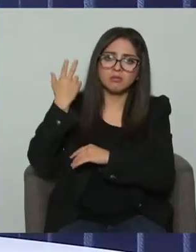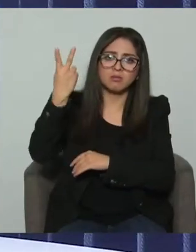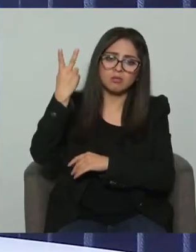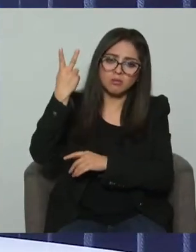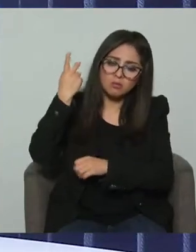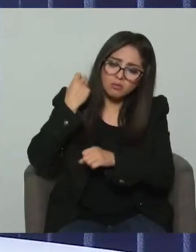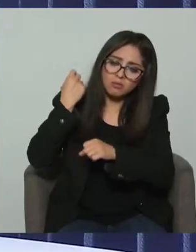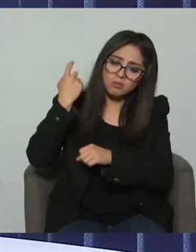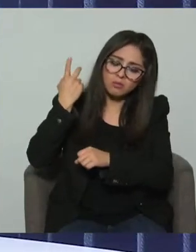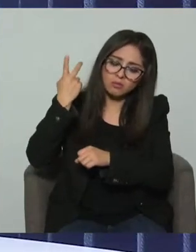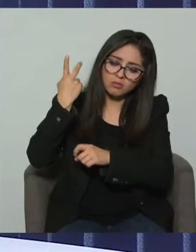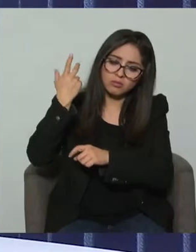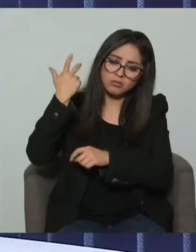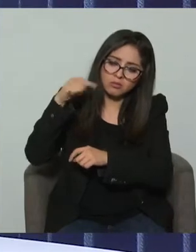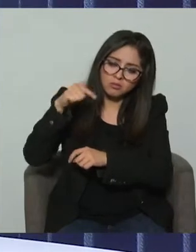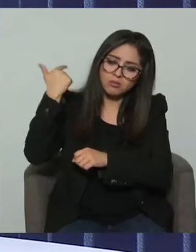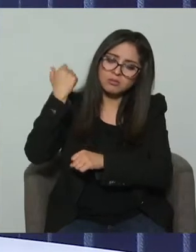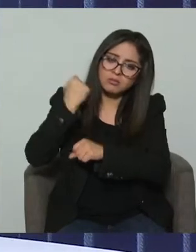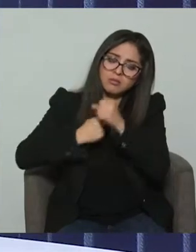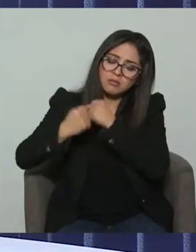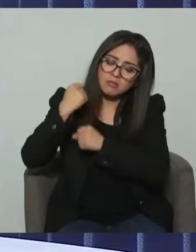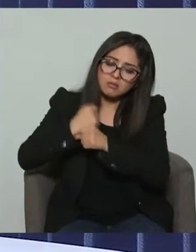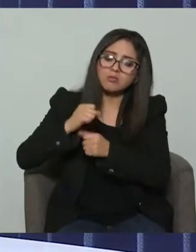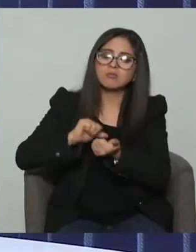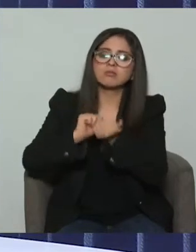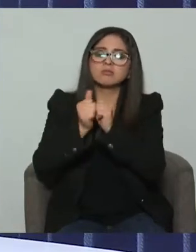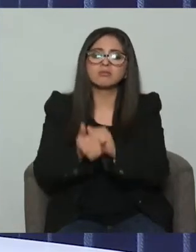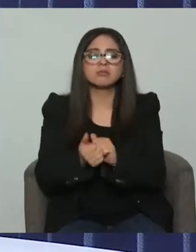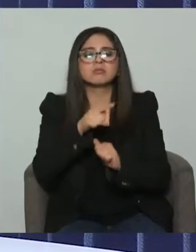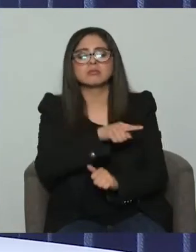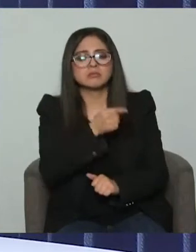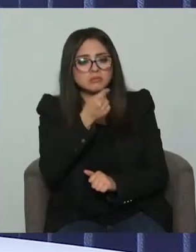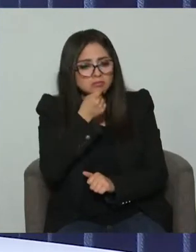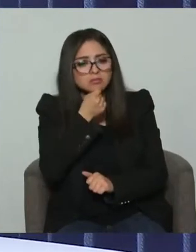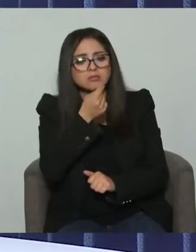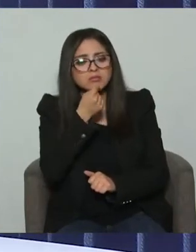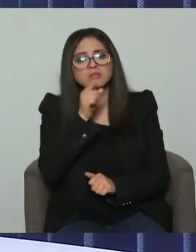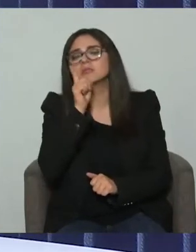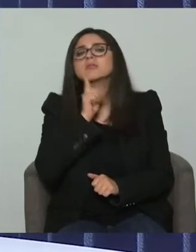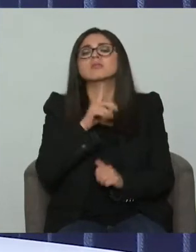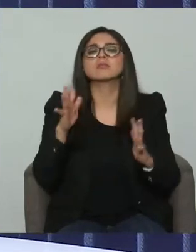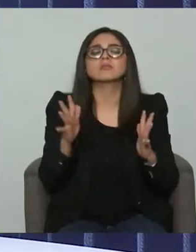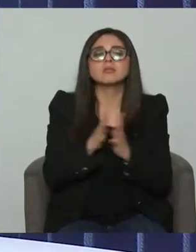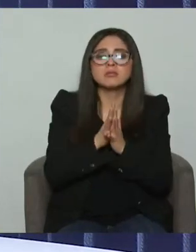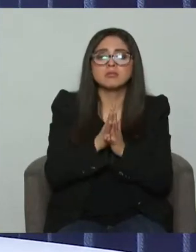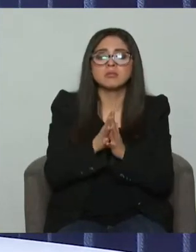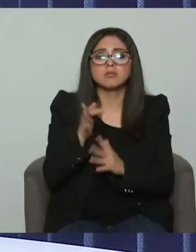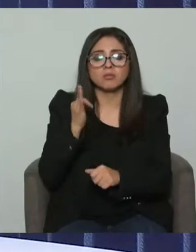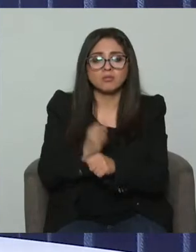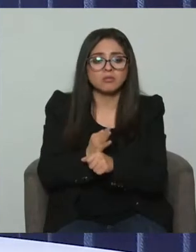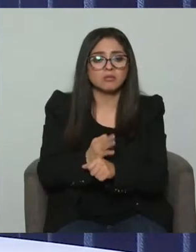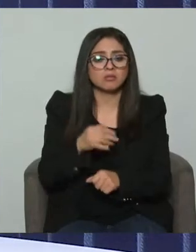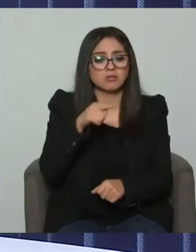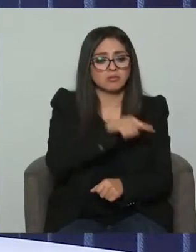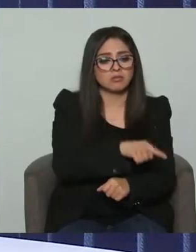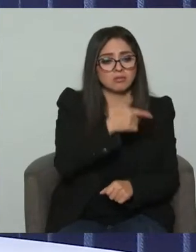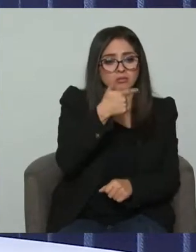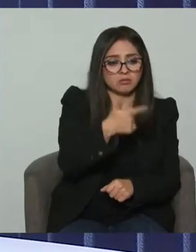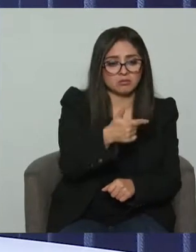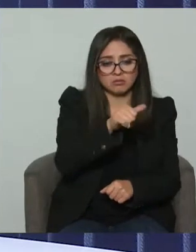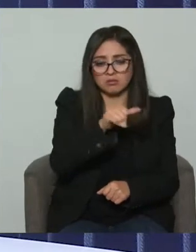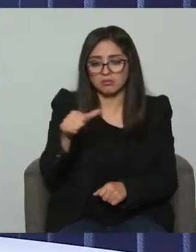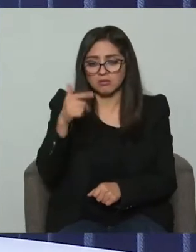en este ambiente de guerra se han desarrollado niñas y niños. Hay de 7 a 8 niños desaparecidos diariamente,